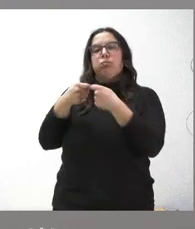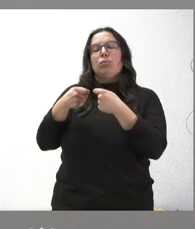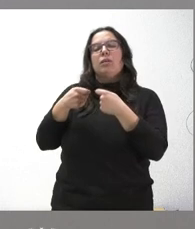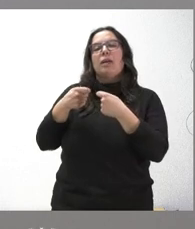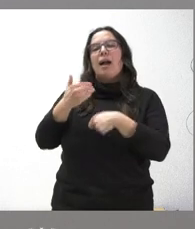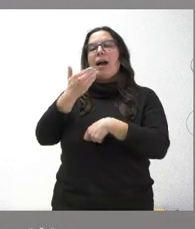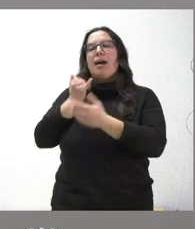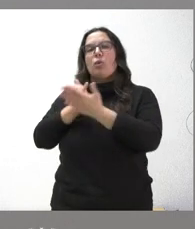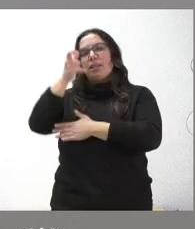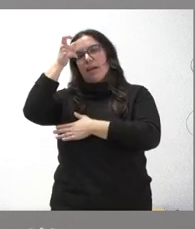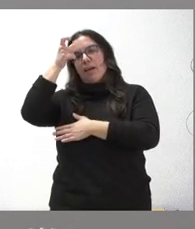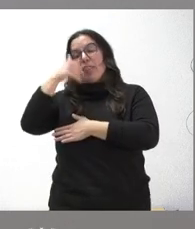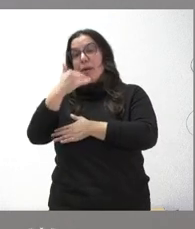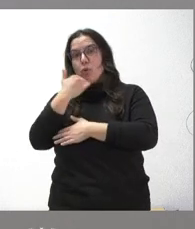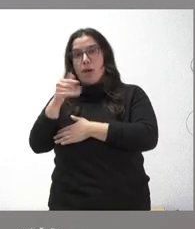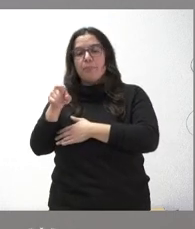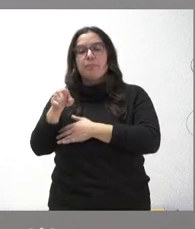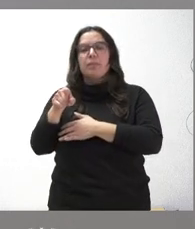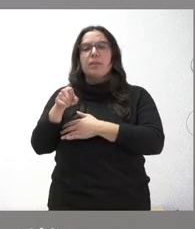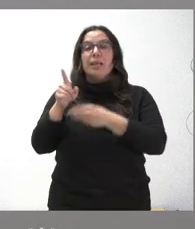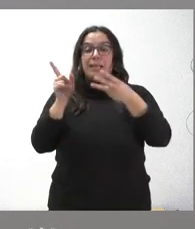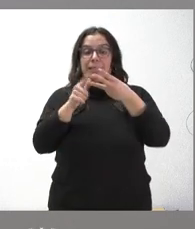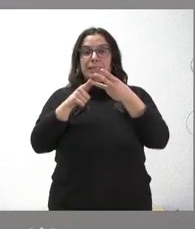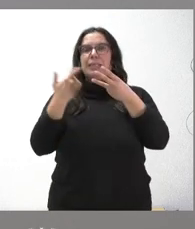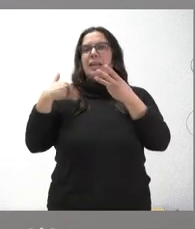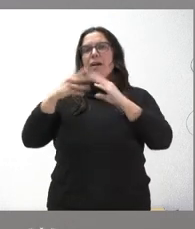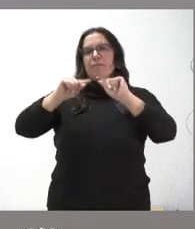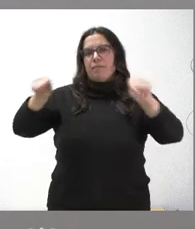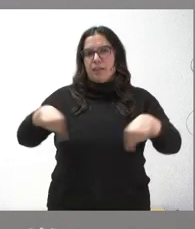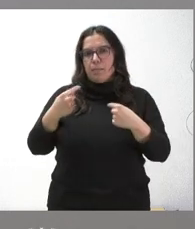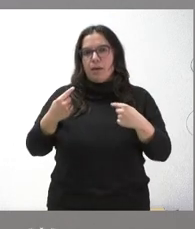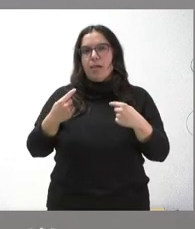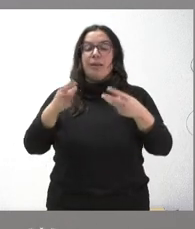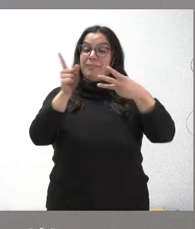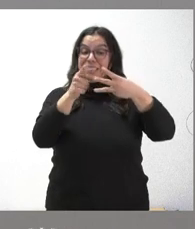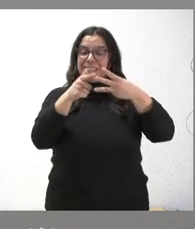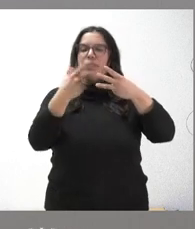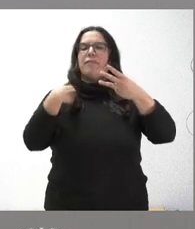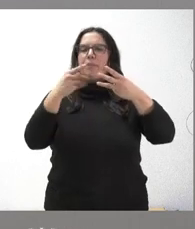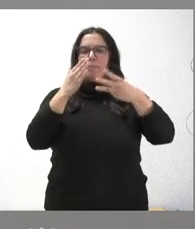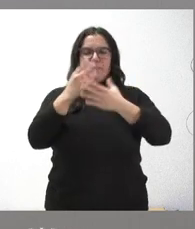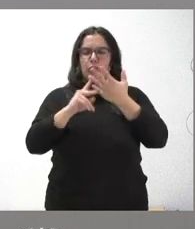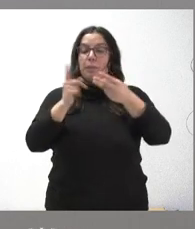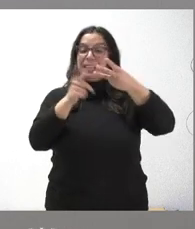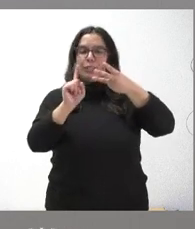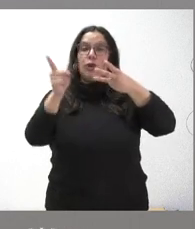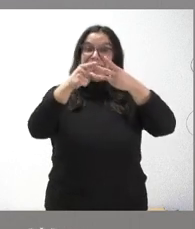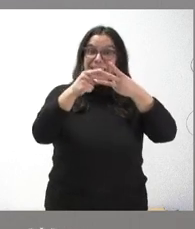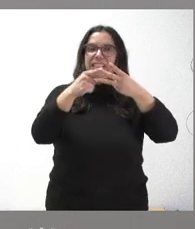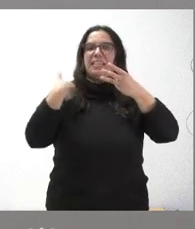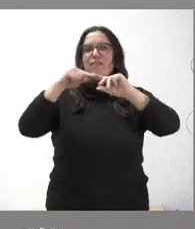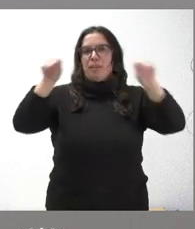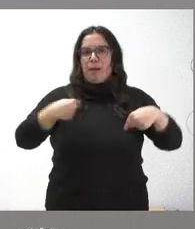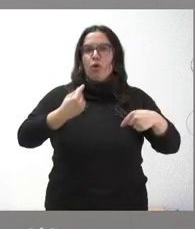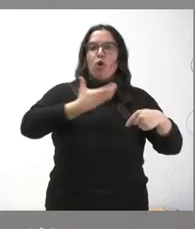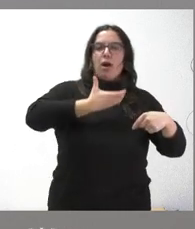primero de los asuntos ya está firmado firmó el otro día entre el presidente de la junta y el alcalde de monfarracinos y Por tanto se pone ya en